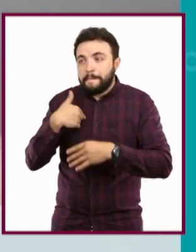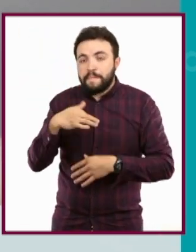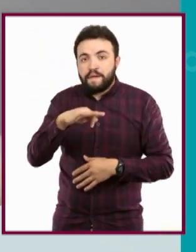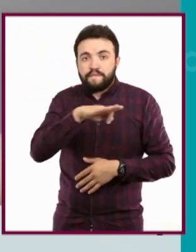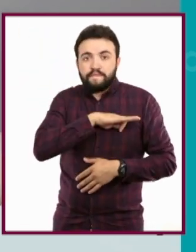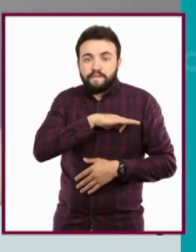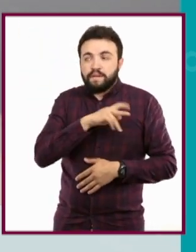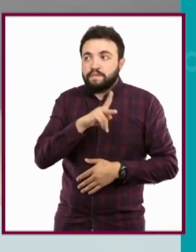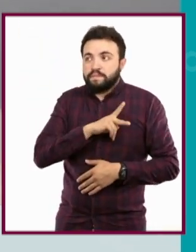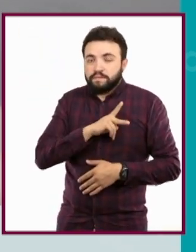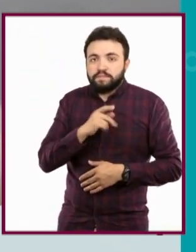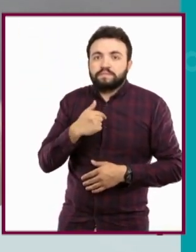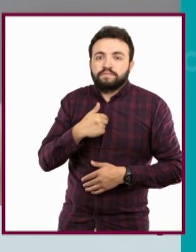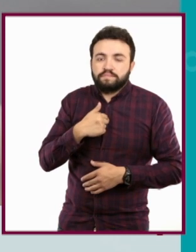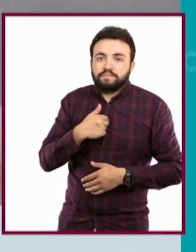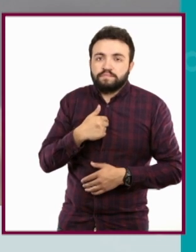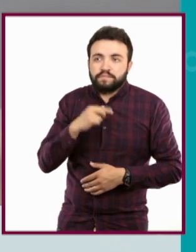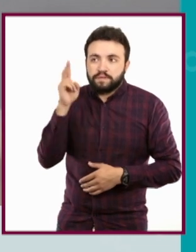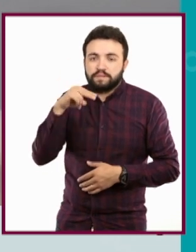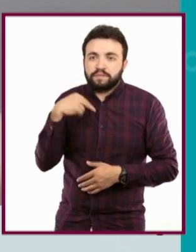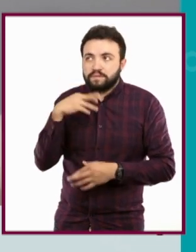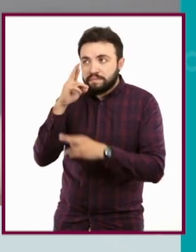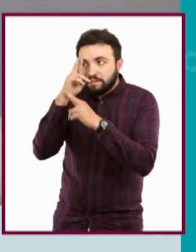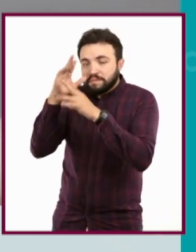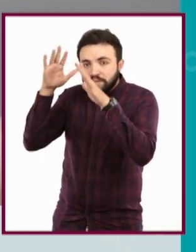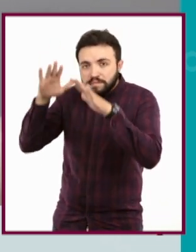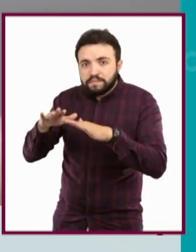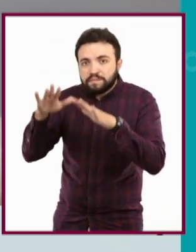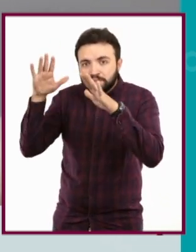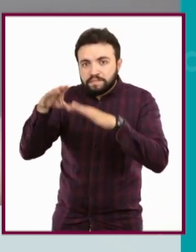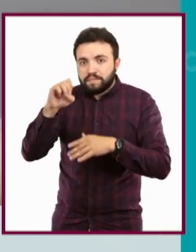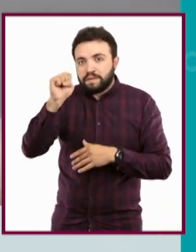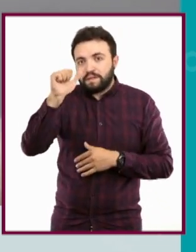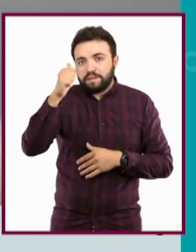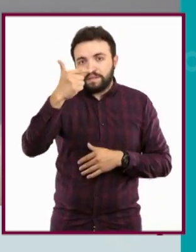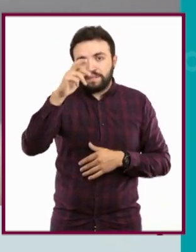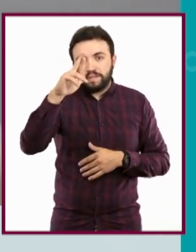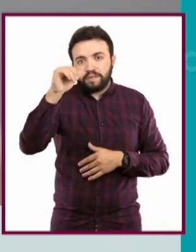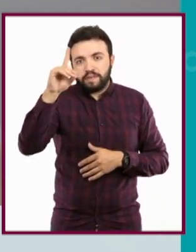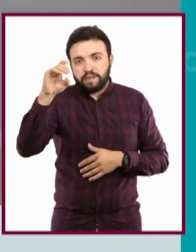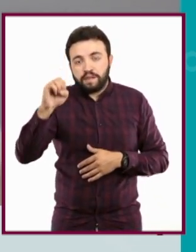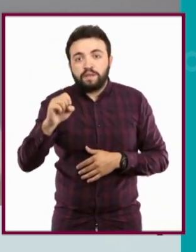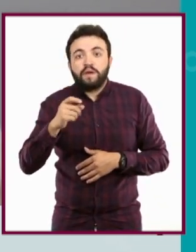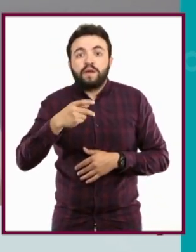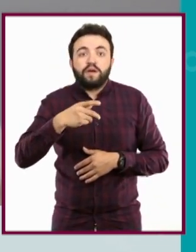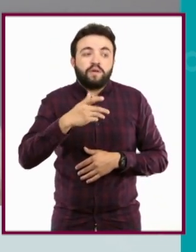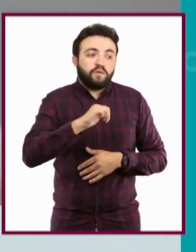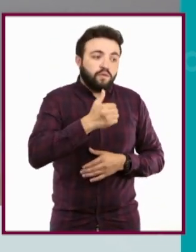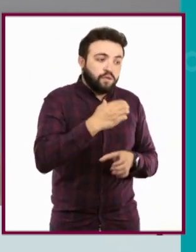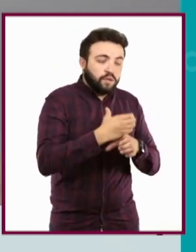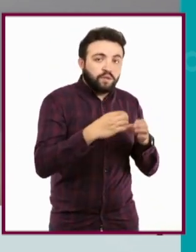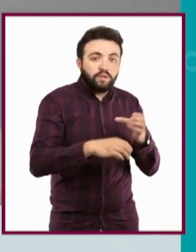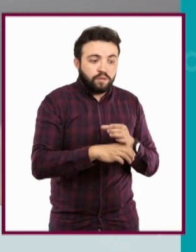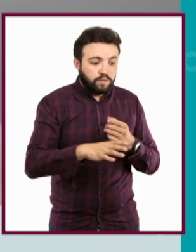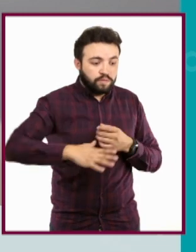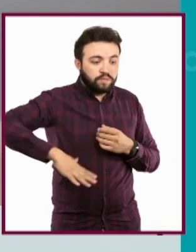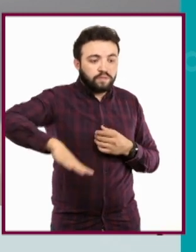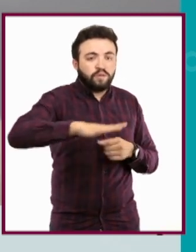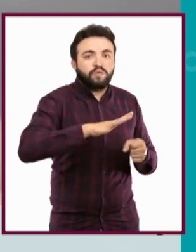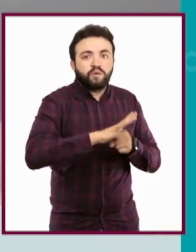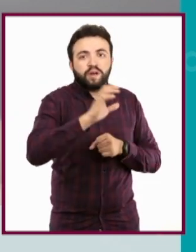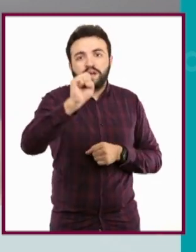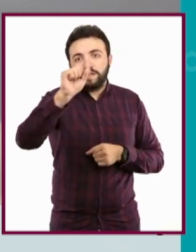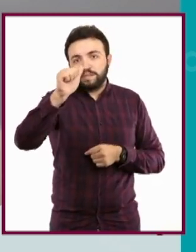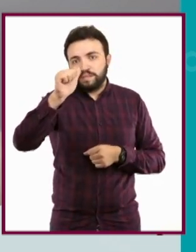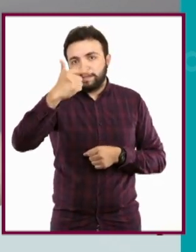Él es sagrada. Y pues si también se puede considerar algo sagrado en manera terrenal, pues considero que Él es mi familia. Mi